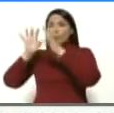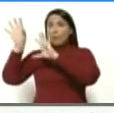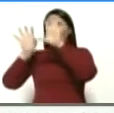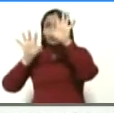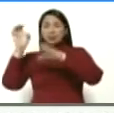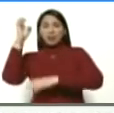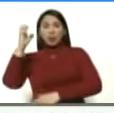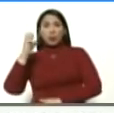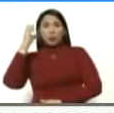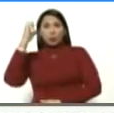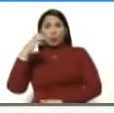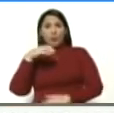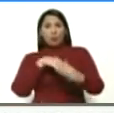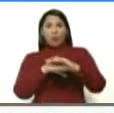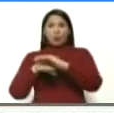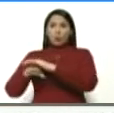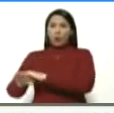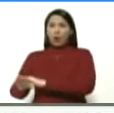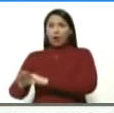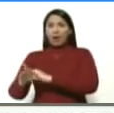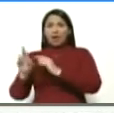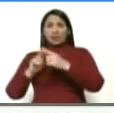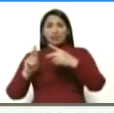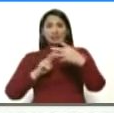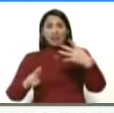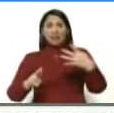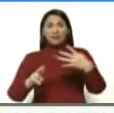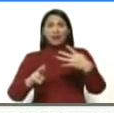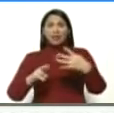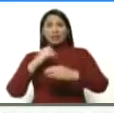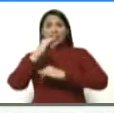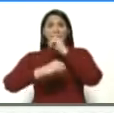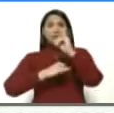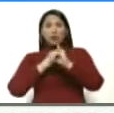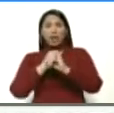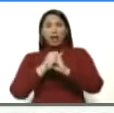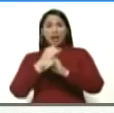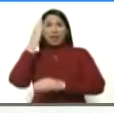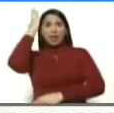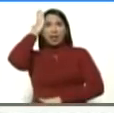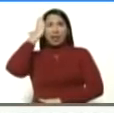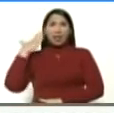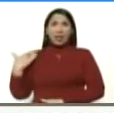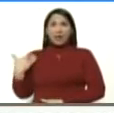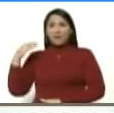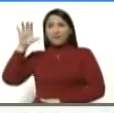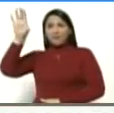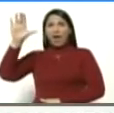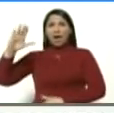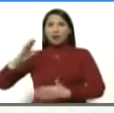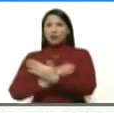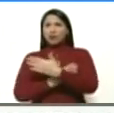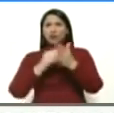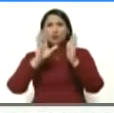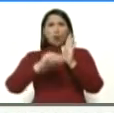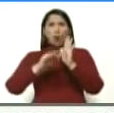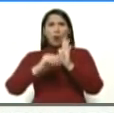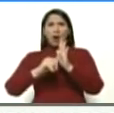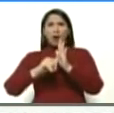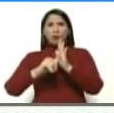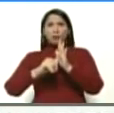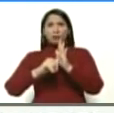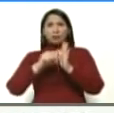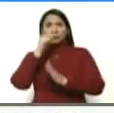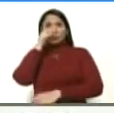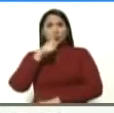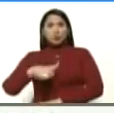las reservas internacionales de Libia, esas reservas internacionales las robaron, despojaron al pueblo